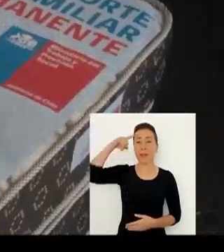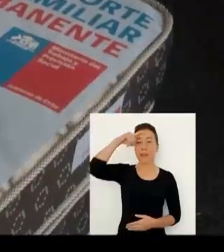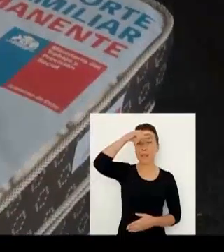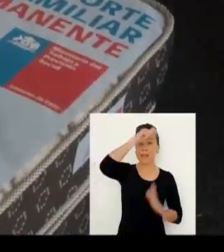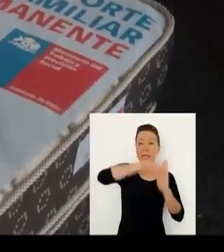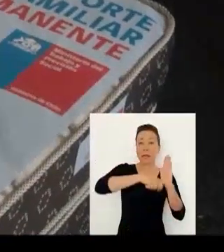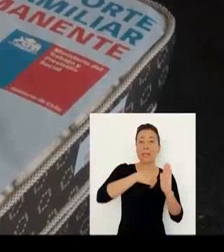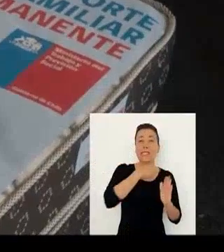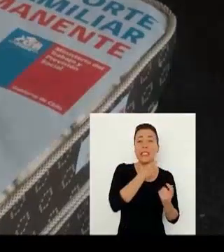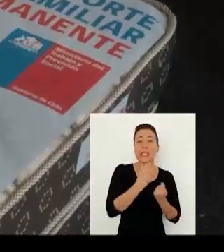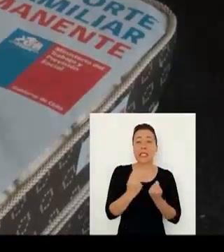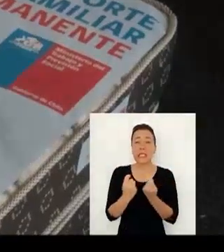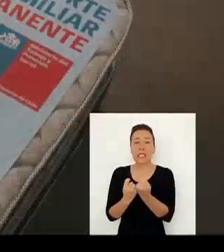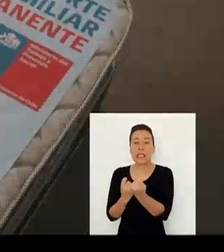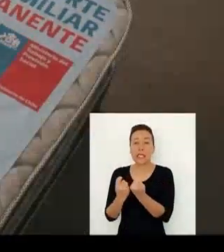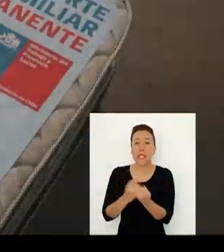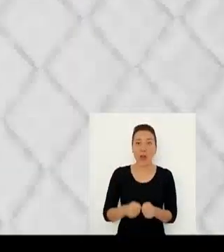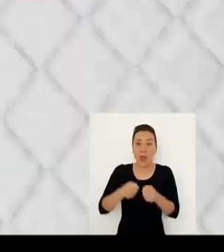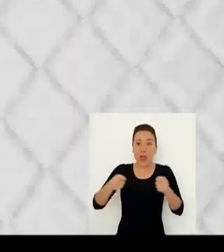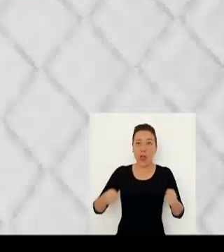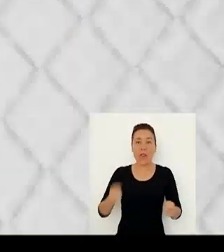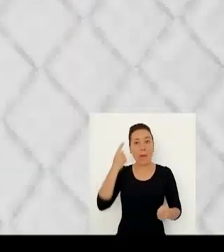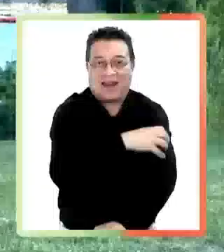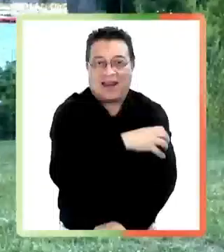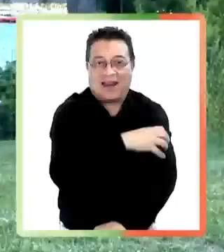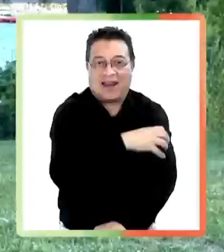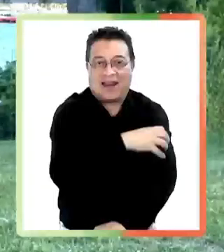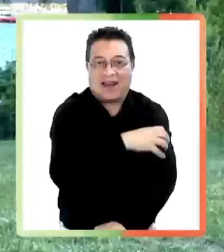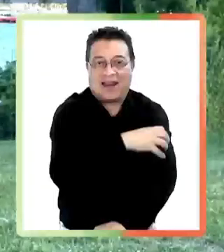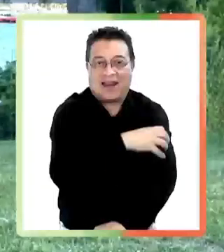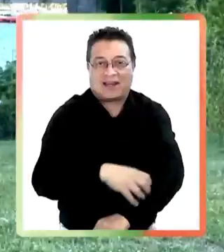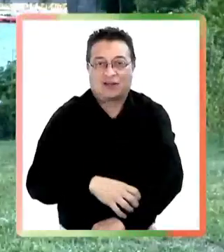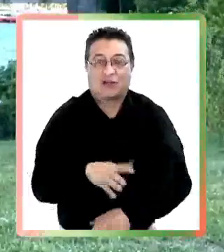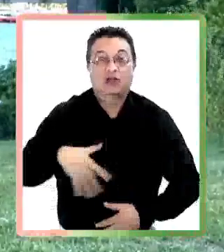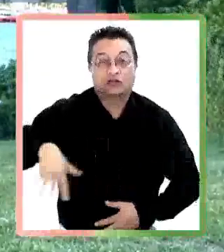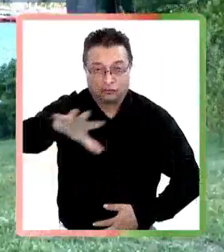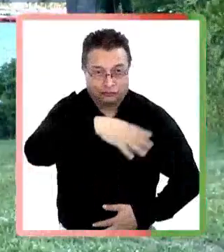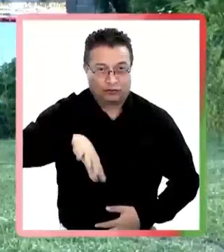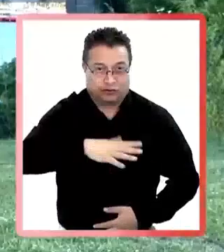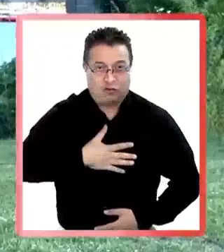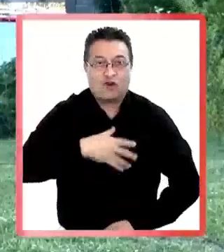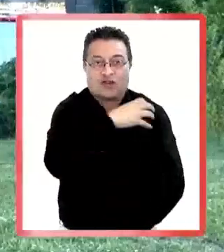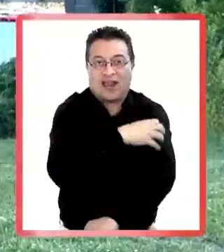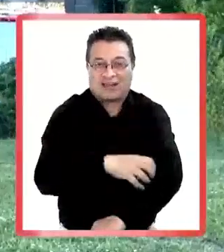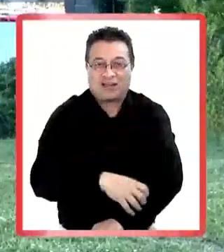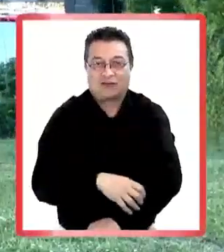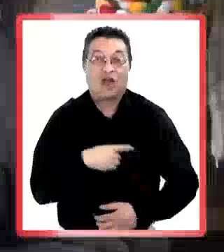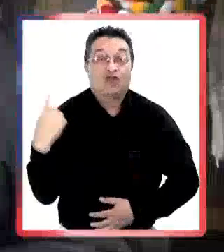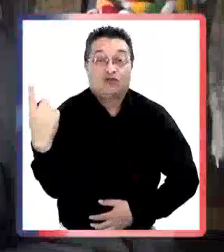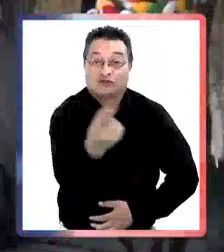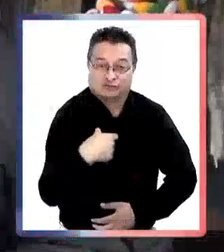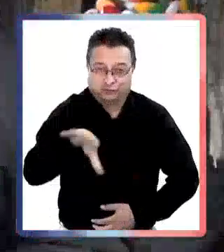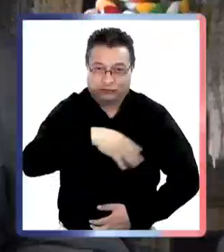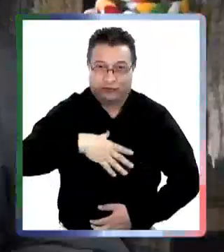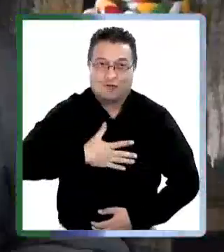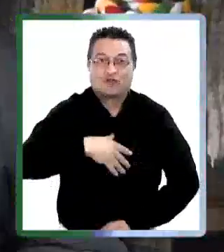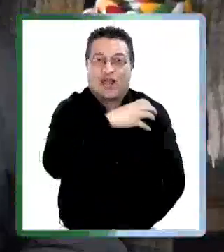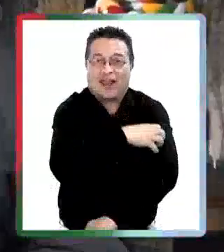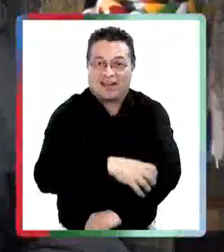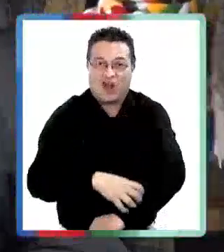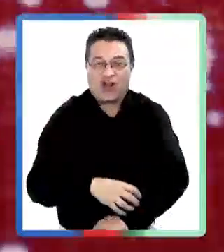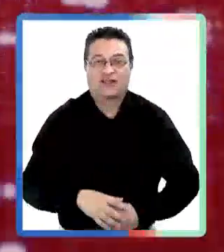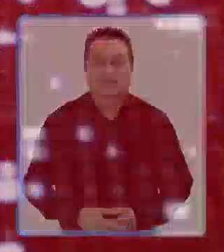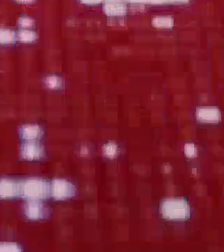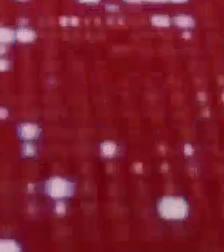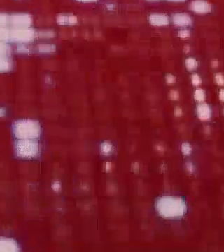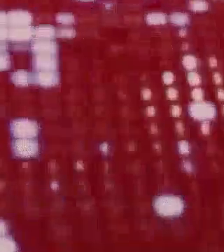Un colchón siempre ayuda a amortiguar eso para aliviar aún más. Regiones. Somos las regiones. Somos las